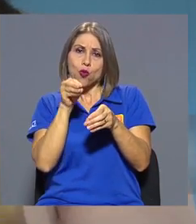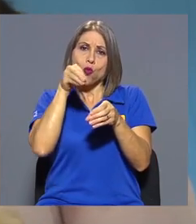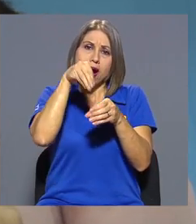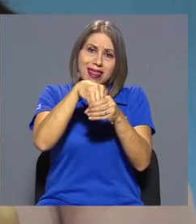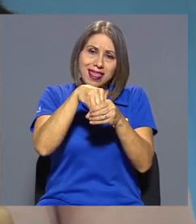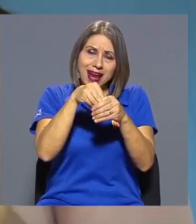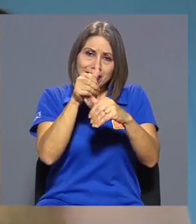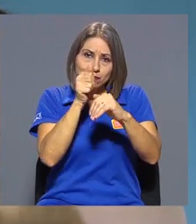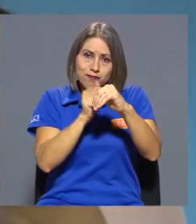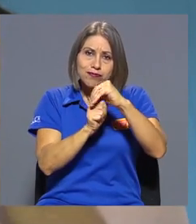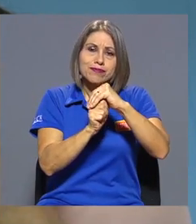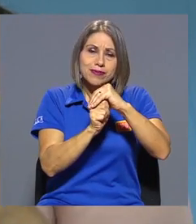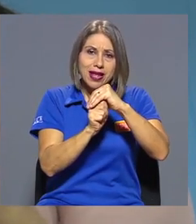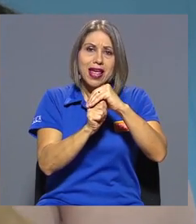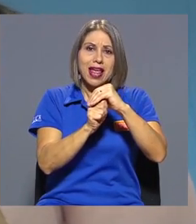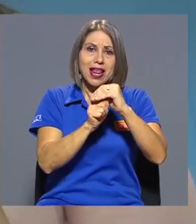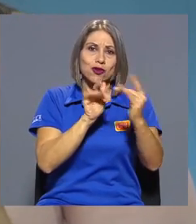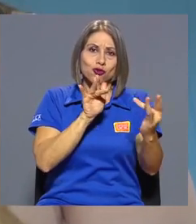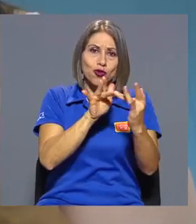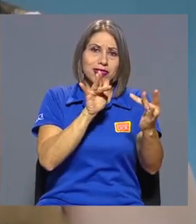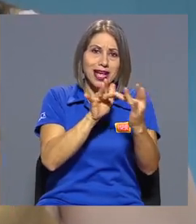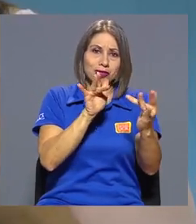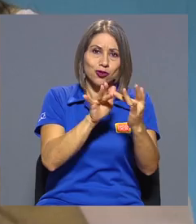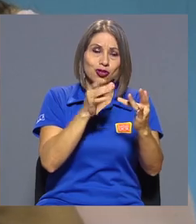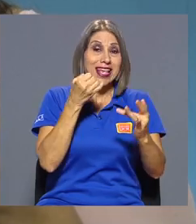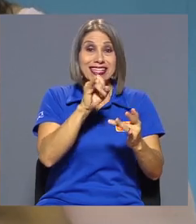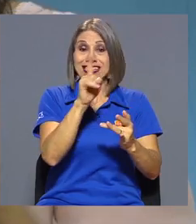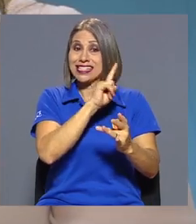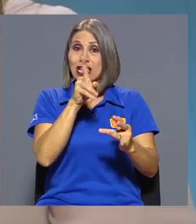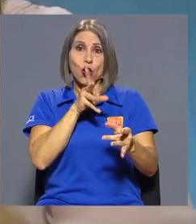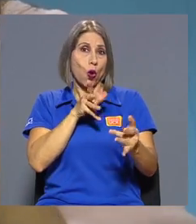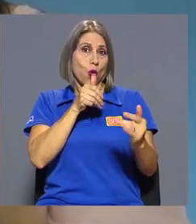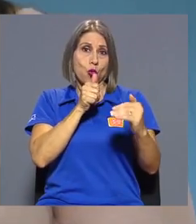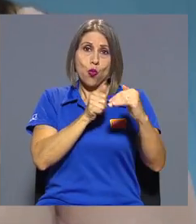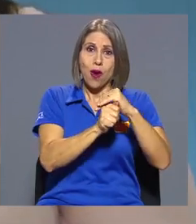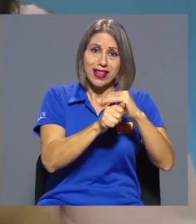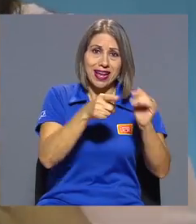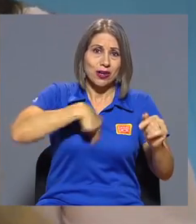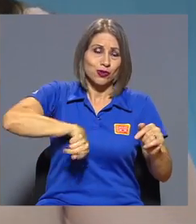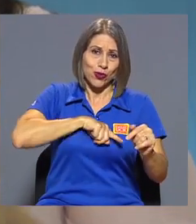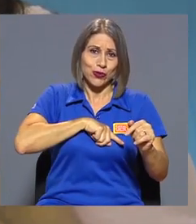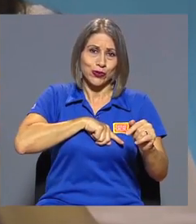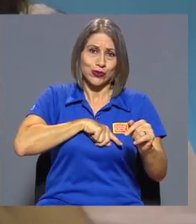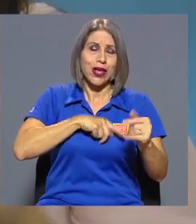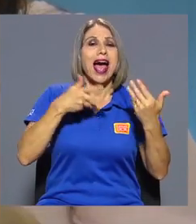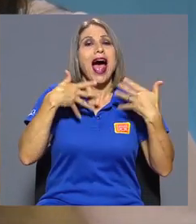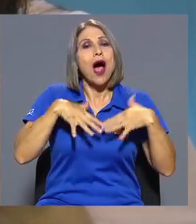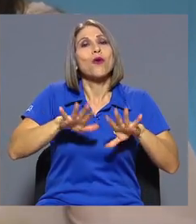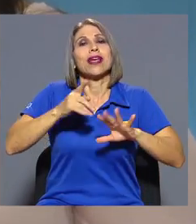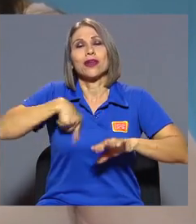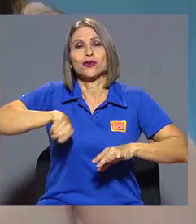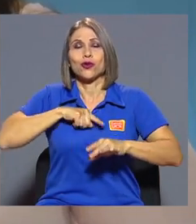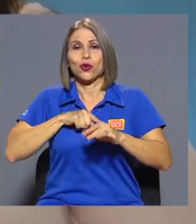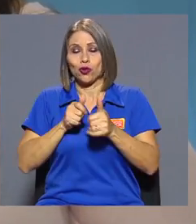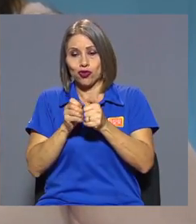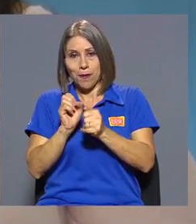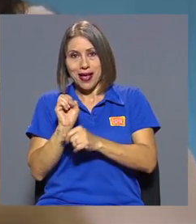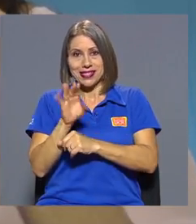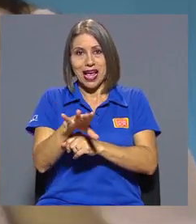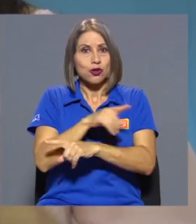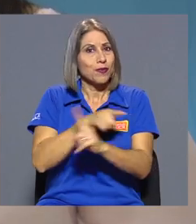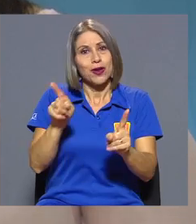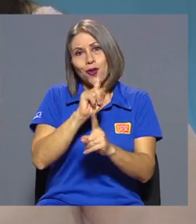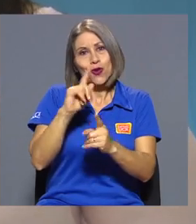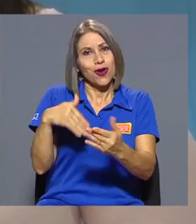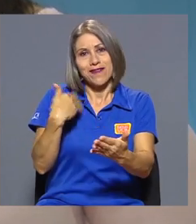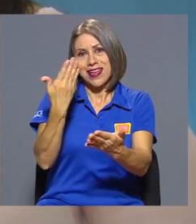porque si no nos guardan, aunque nosotros añadimos el mensaje, nunca les va a llegar la información. Tienen